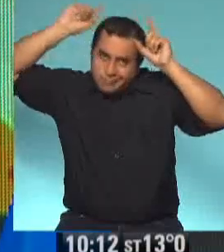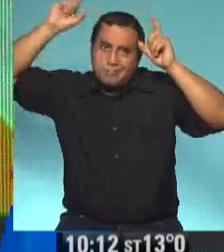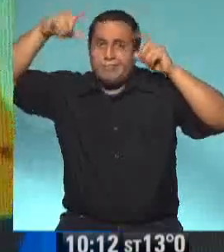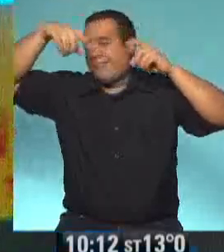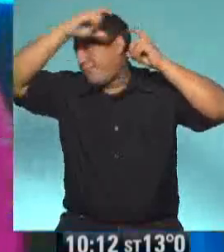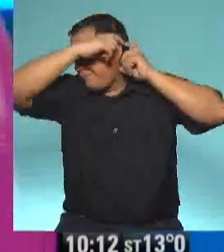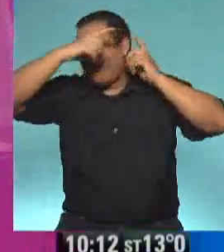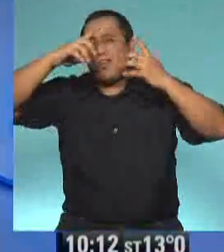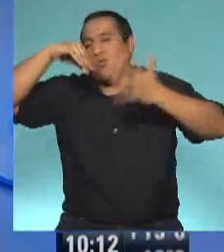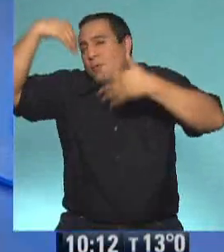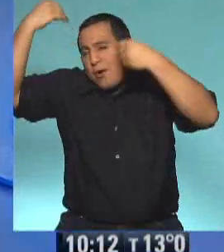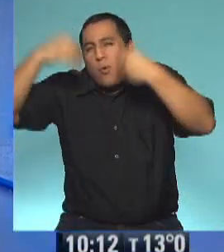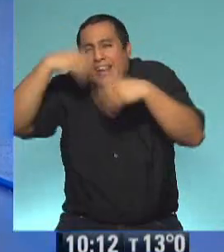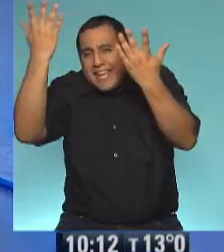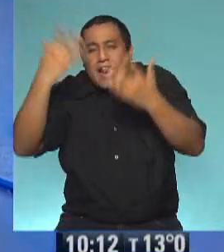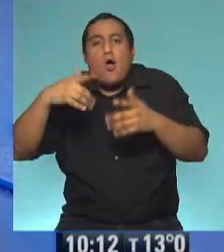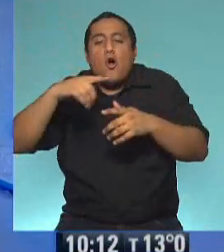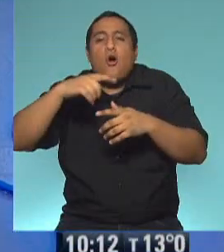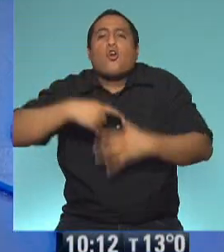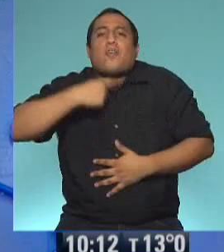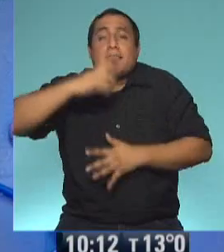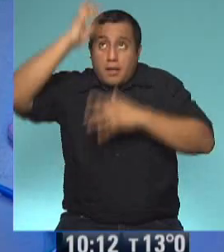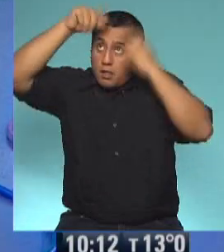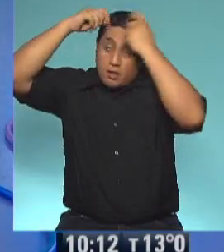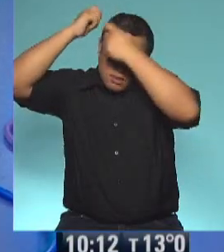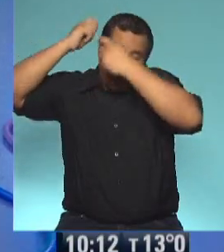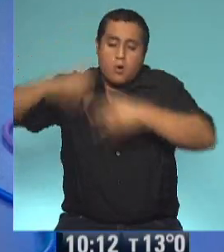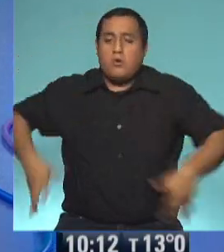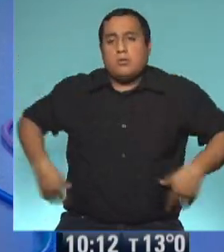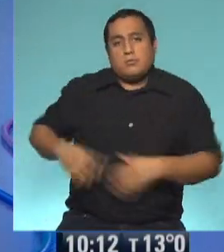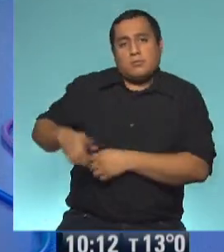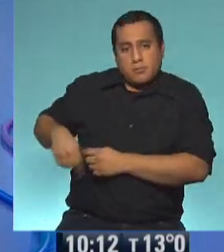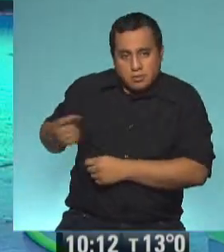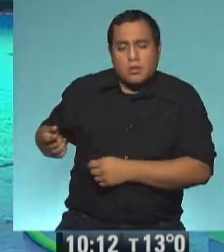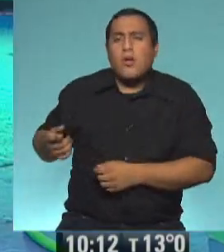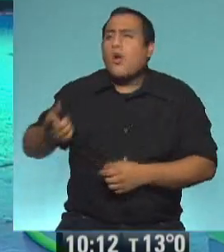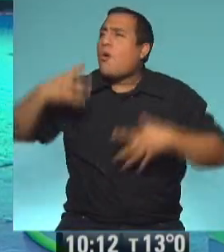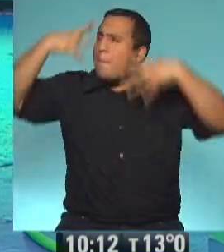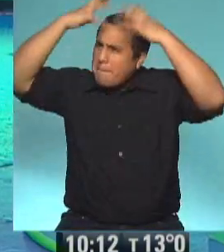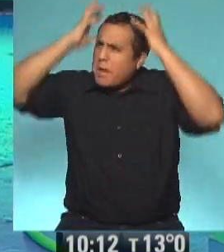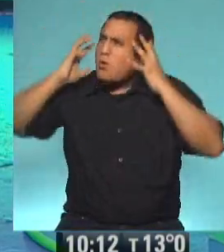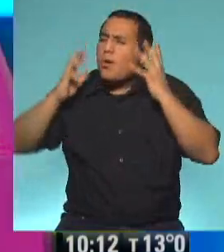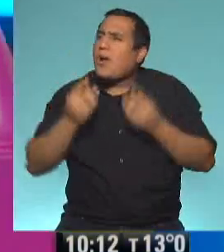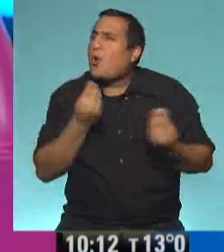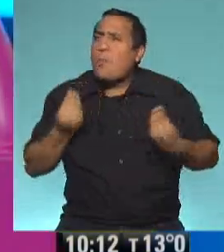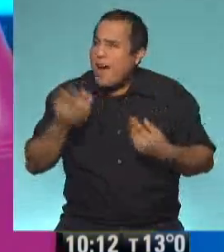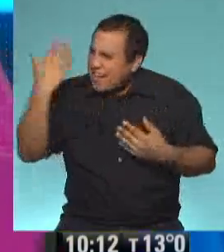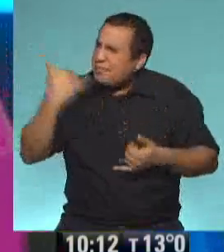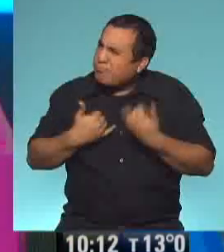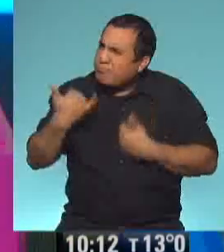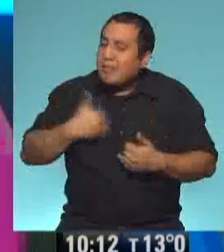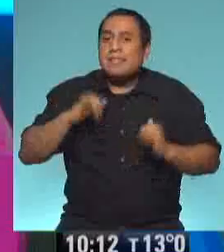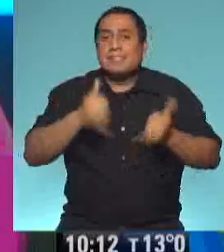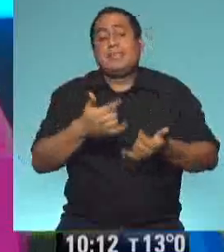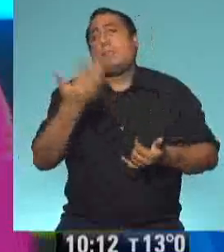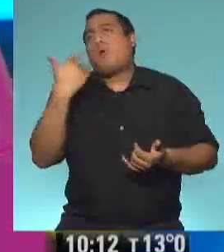acá. O una corbata en la cabeza. Eso. O en la cintura. O en la cintura. Para peluca, ¿qué habías dicho ayer que estaba bueno? Para peluca, se